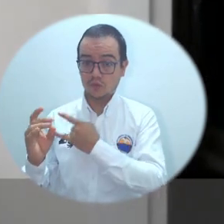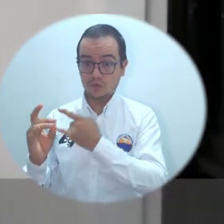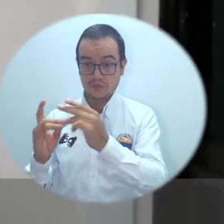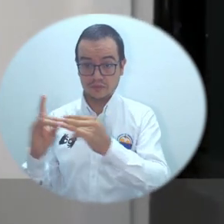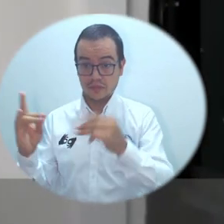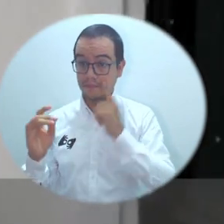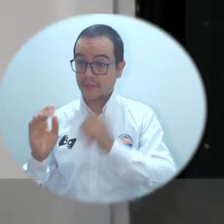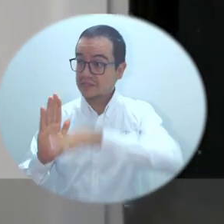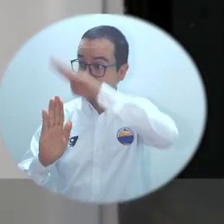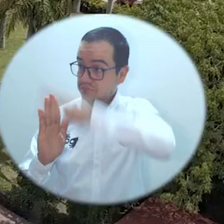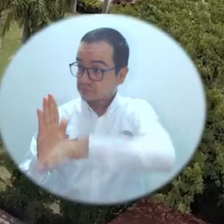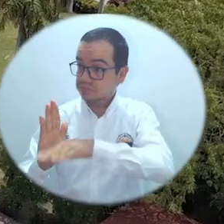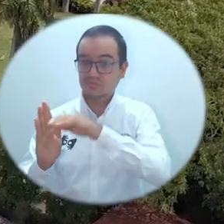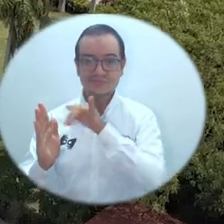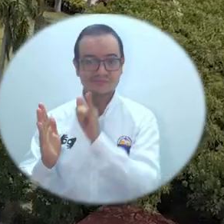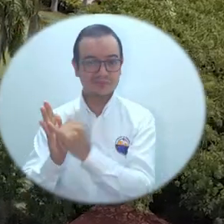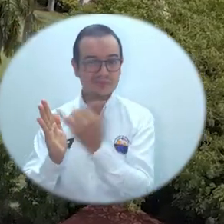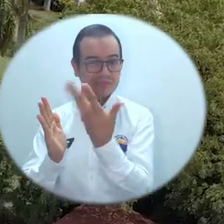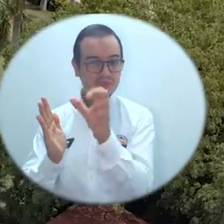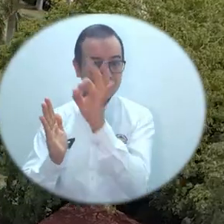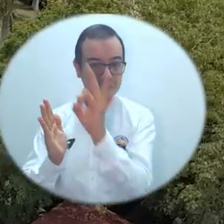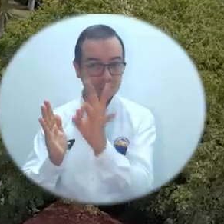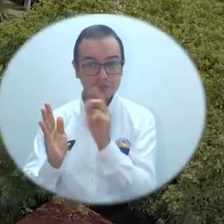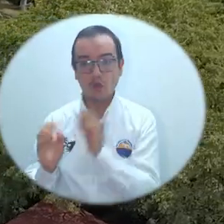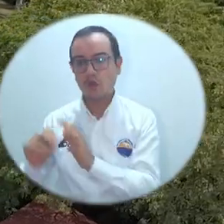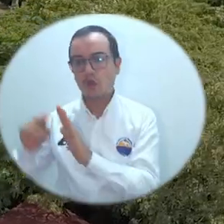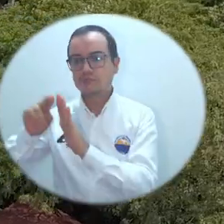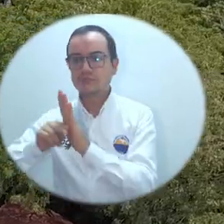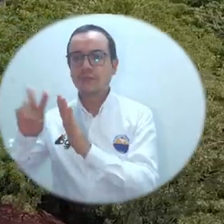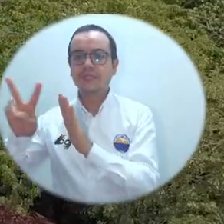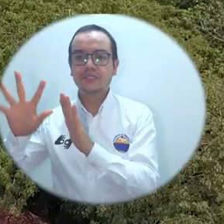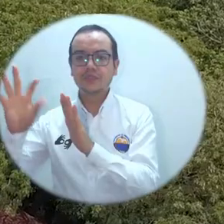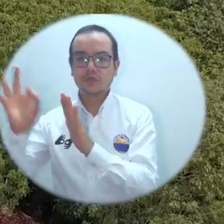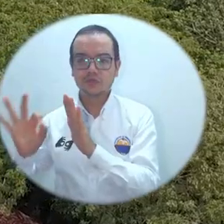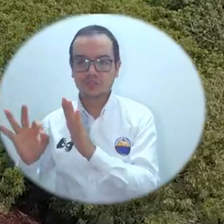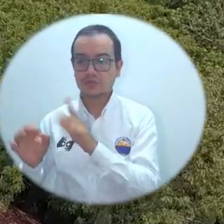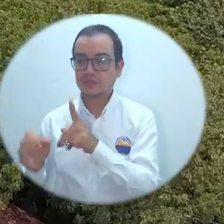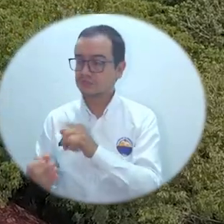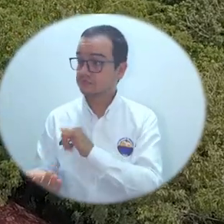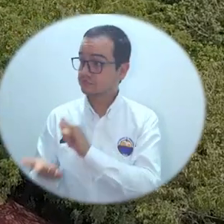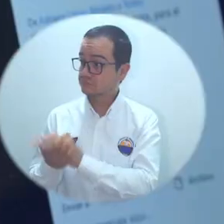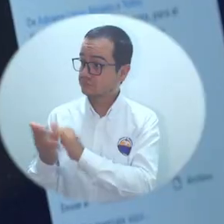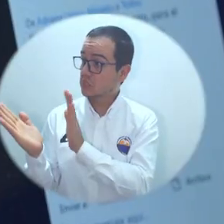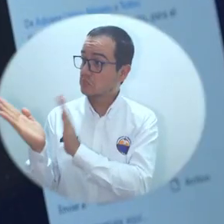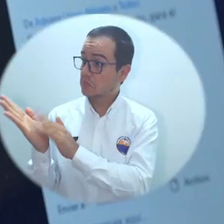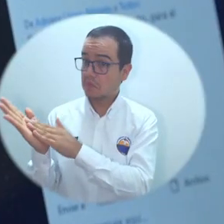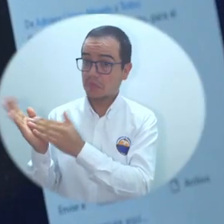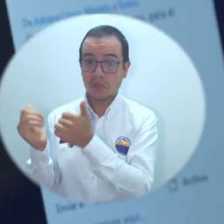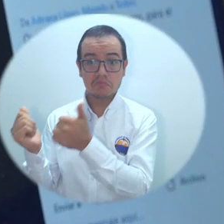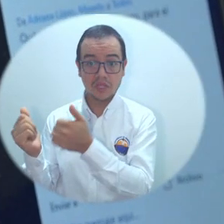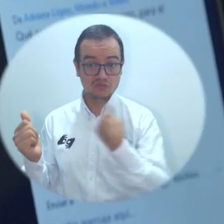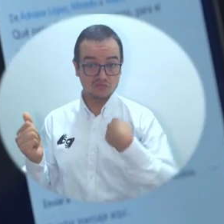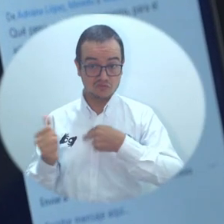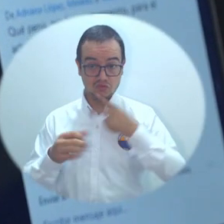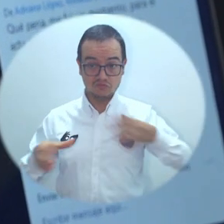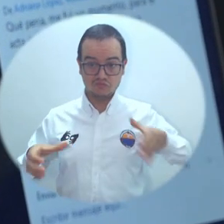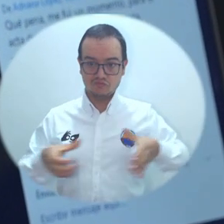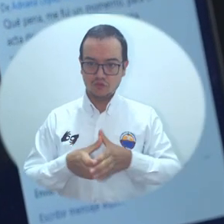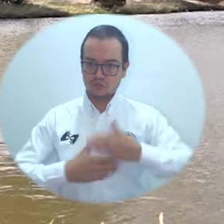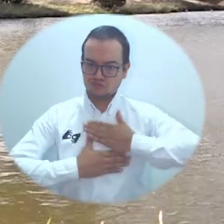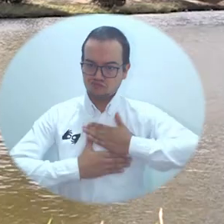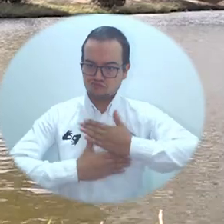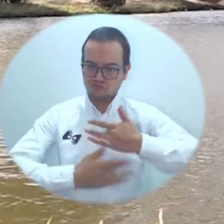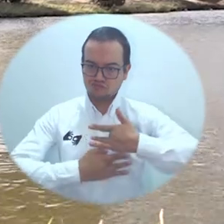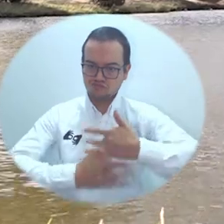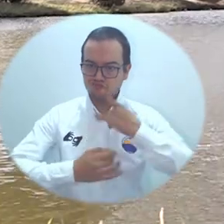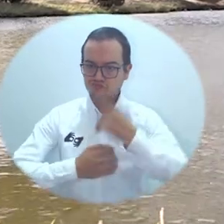50% de rebaja de la matrícula de todos sus estudiantes. Es una gran labor que se ha realizado y desde acá apoyamos vehementemente